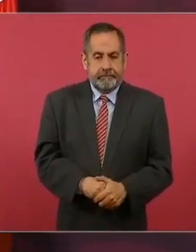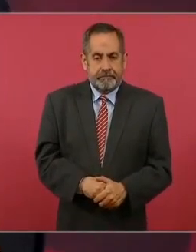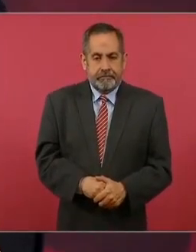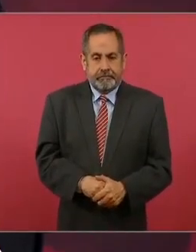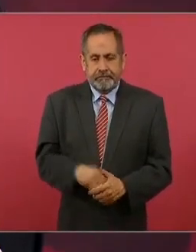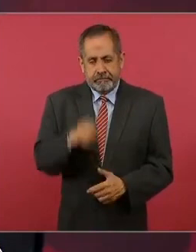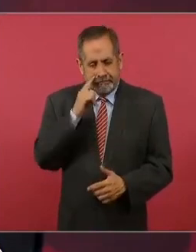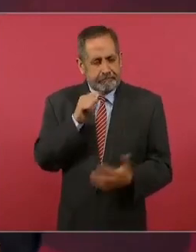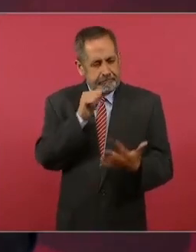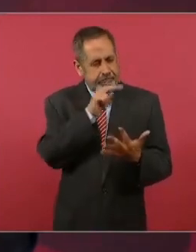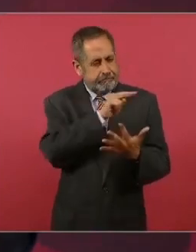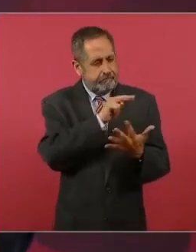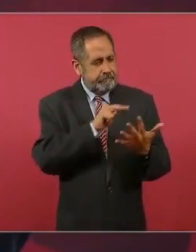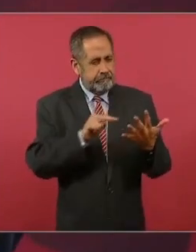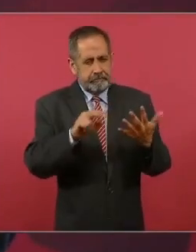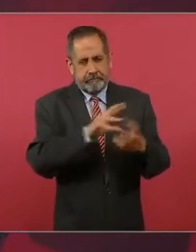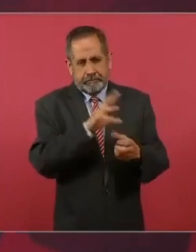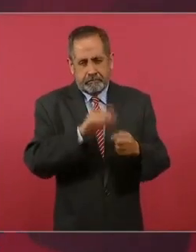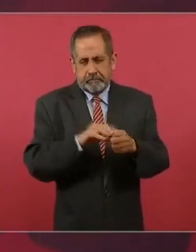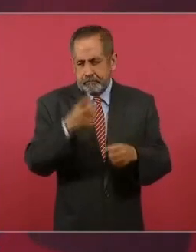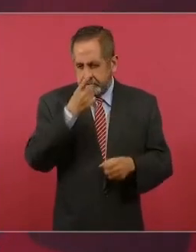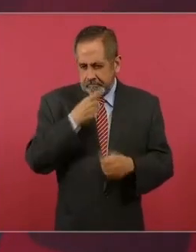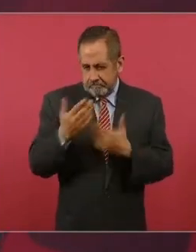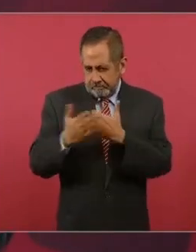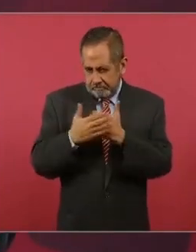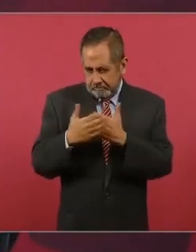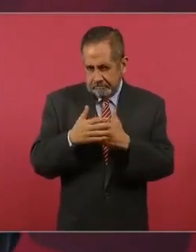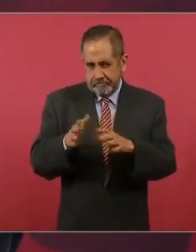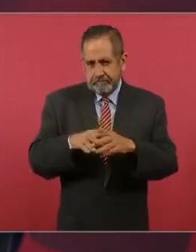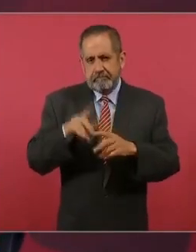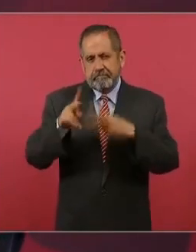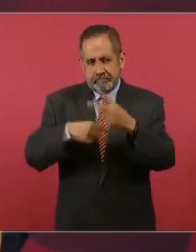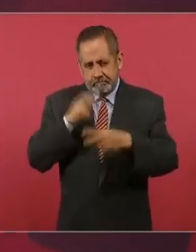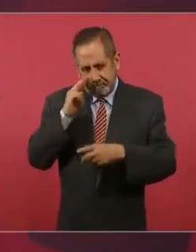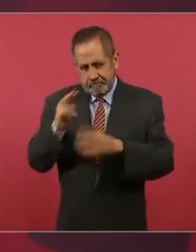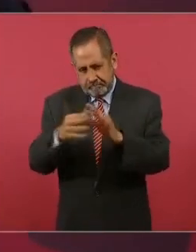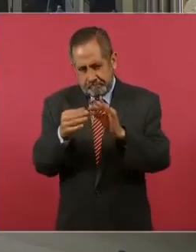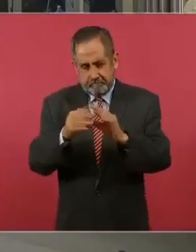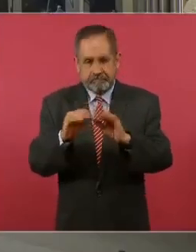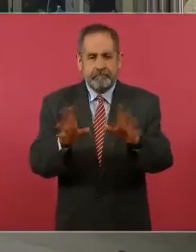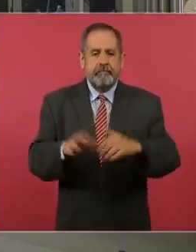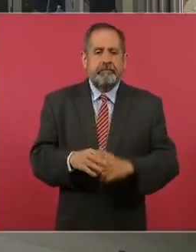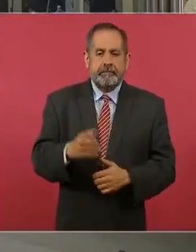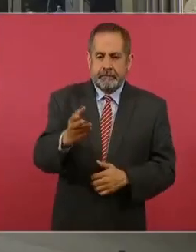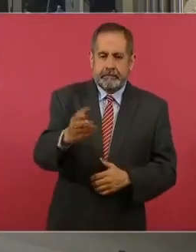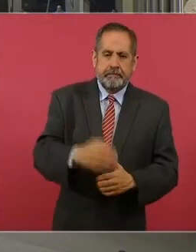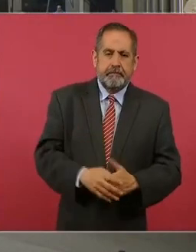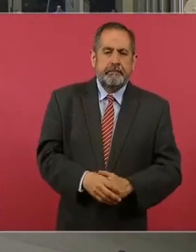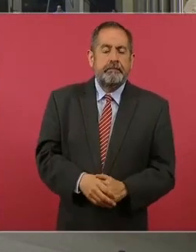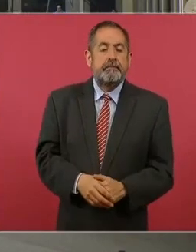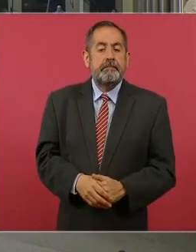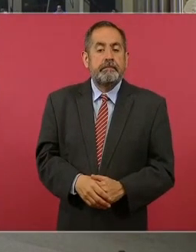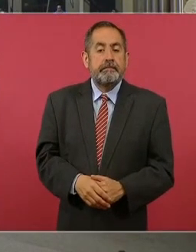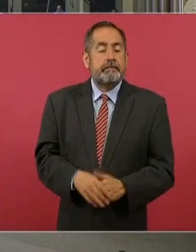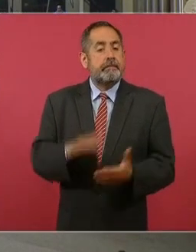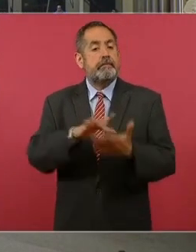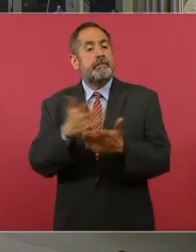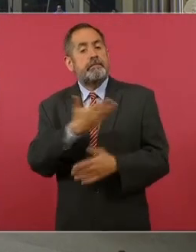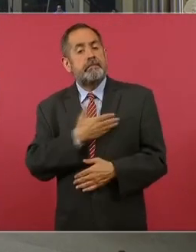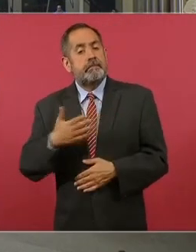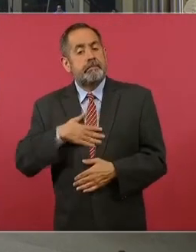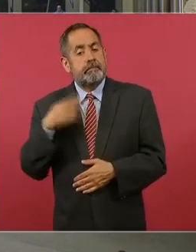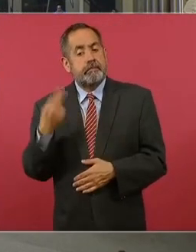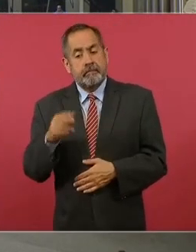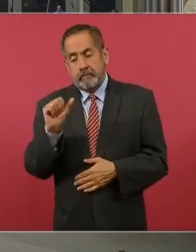ver todo lo que estás planteando. Lo vamos a analizar. Gracias, presidente. Buenos días. Ángel Molina,